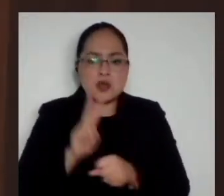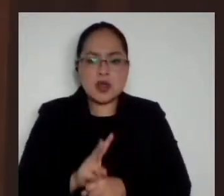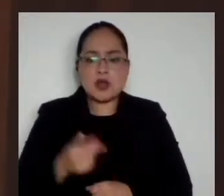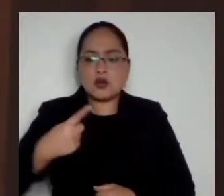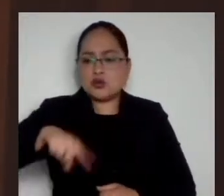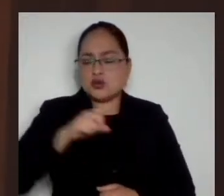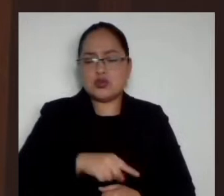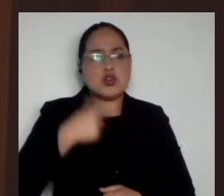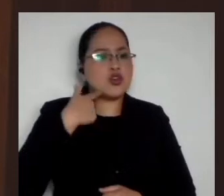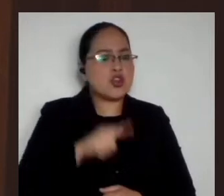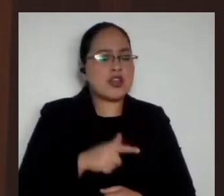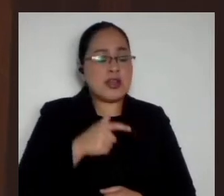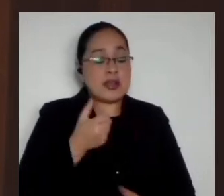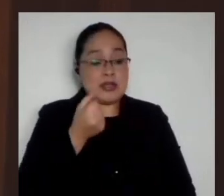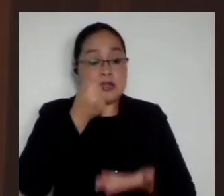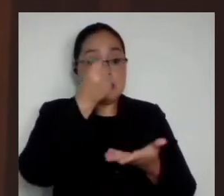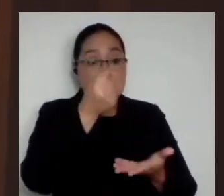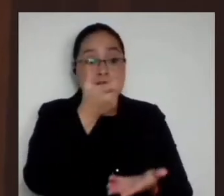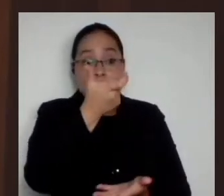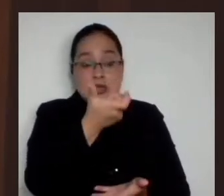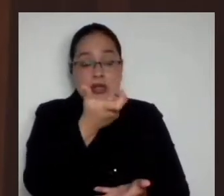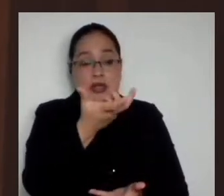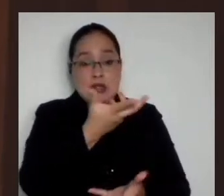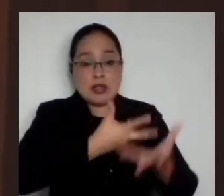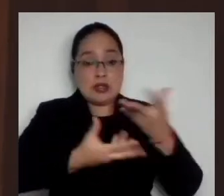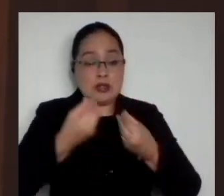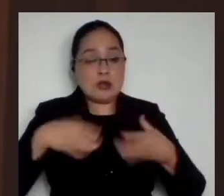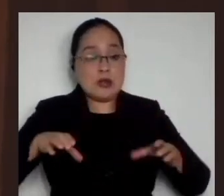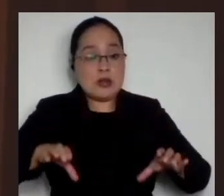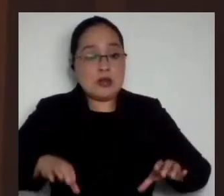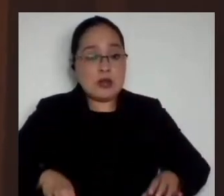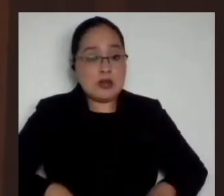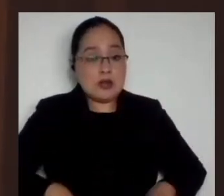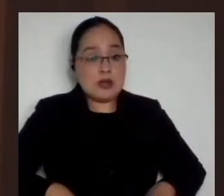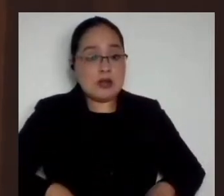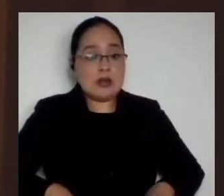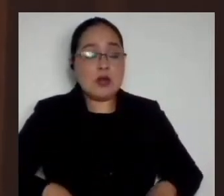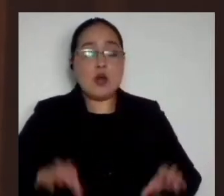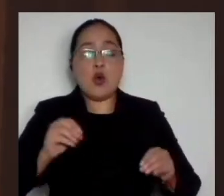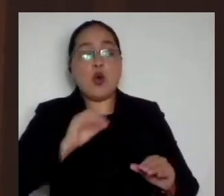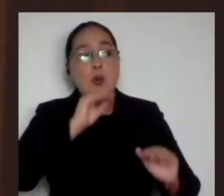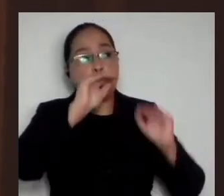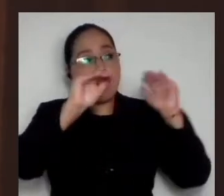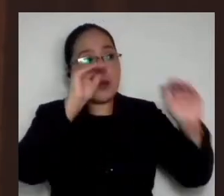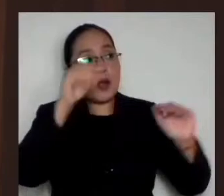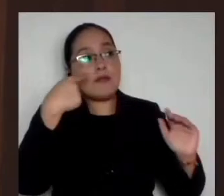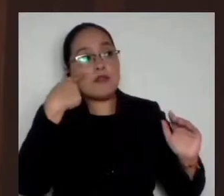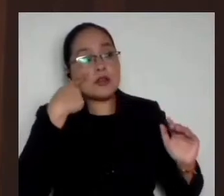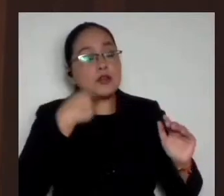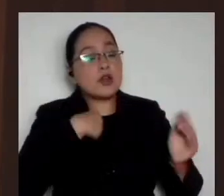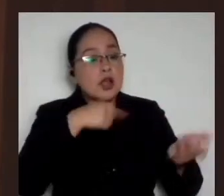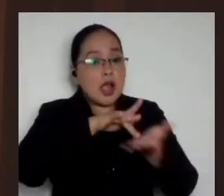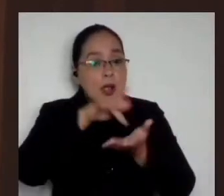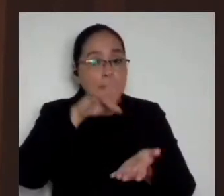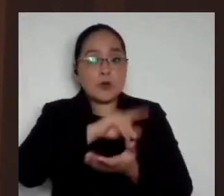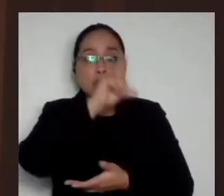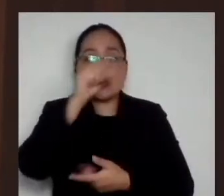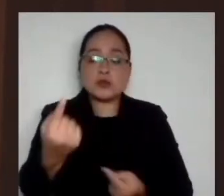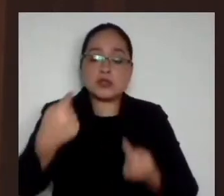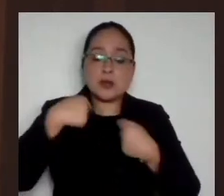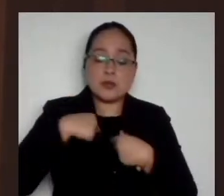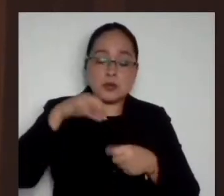del recurso para actividades de carácter electoral, ni mucho menos. Yo